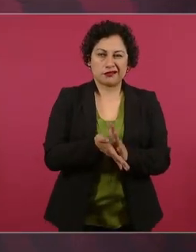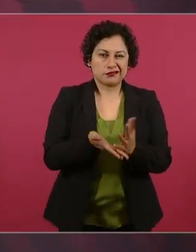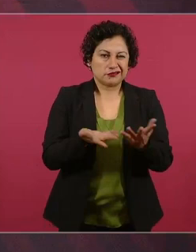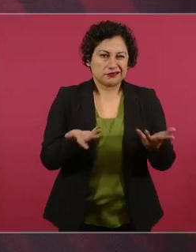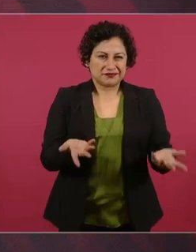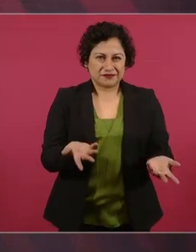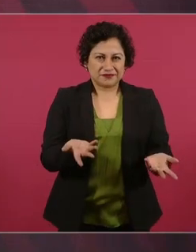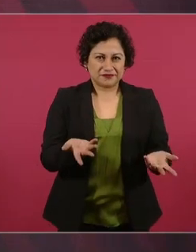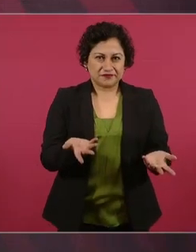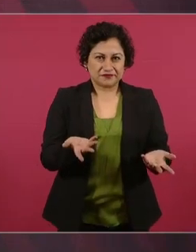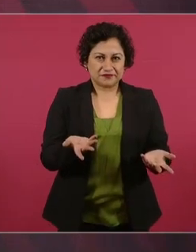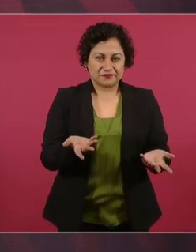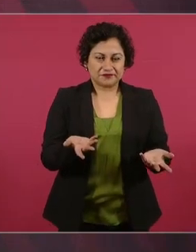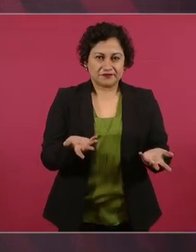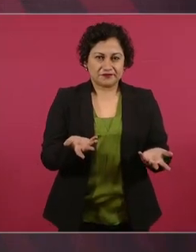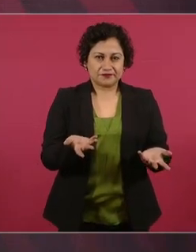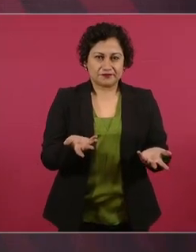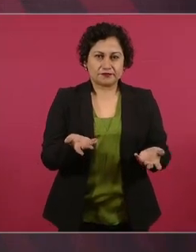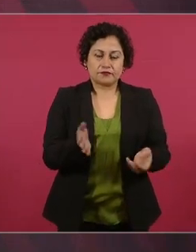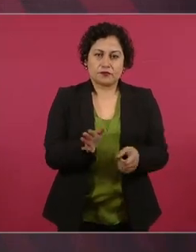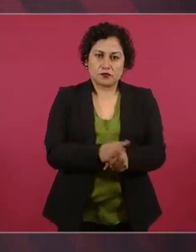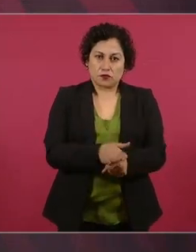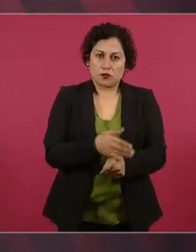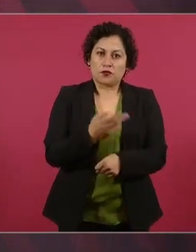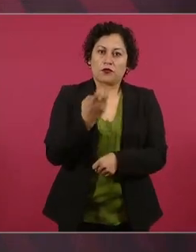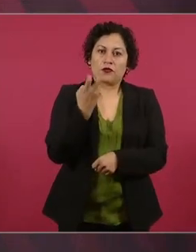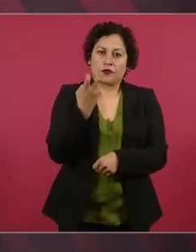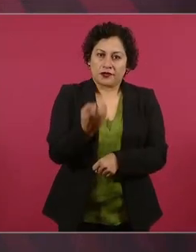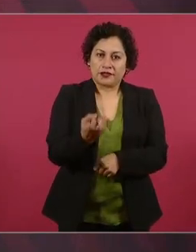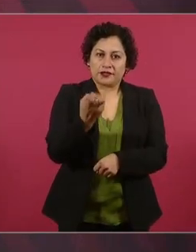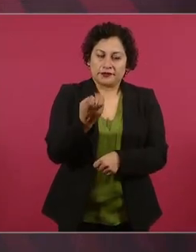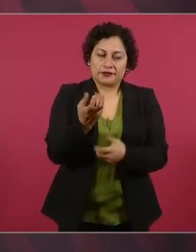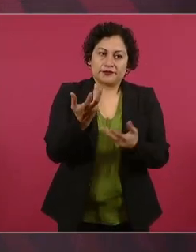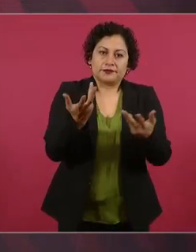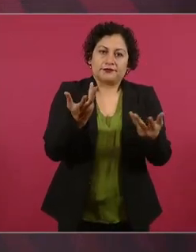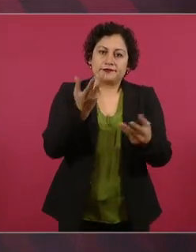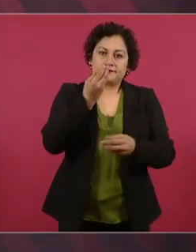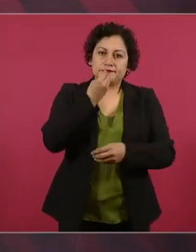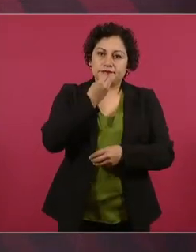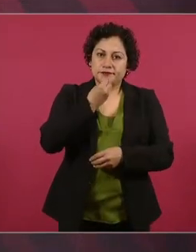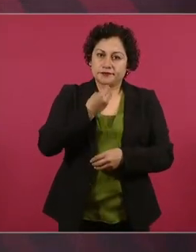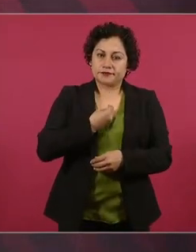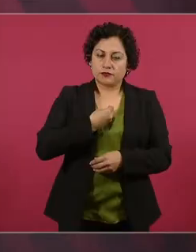pues sí, tenemos que volver